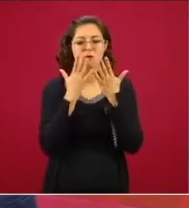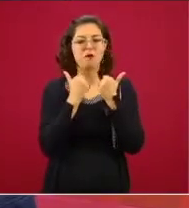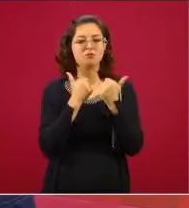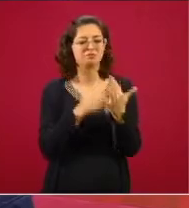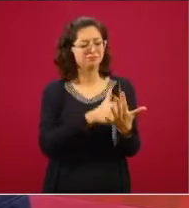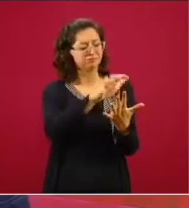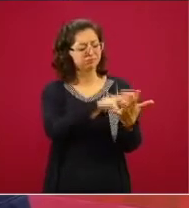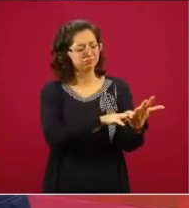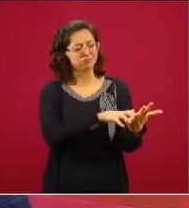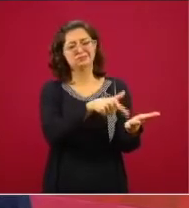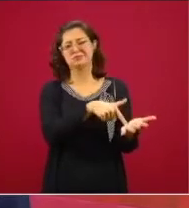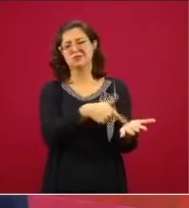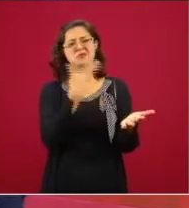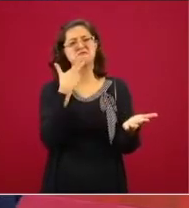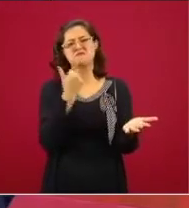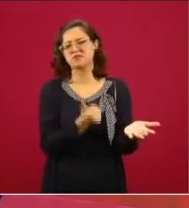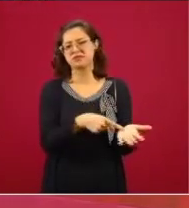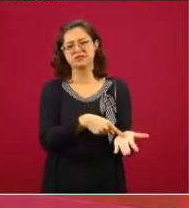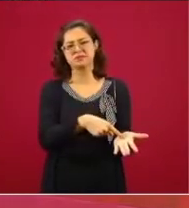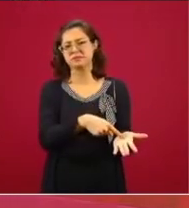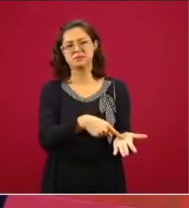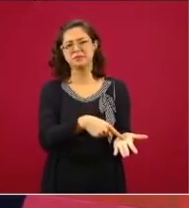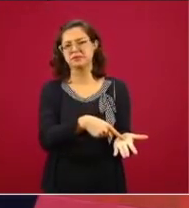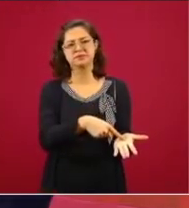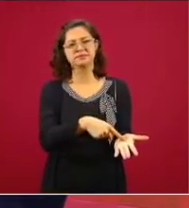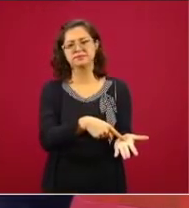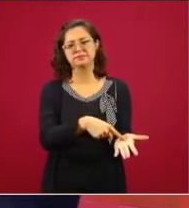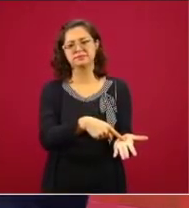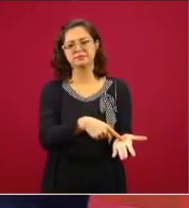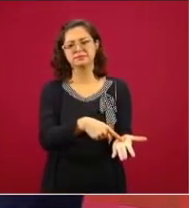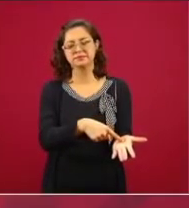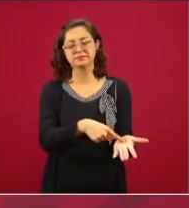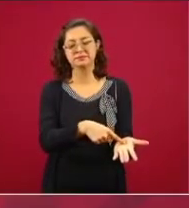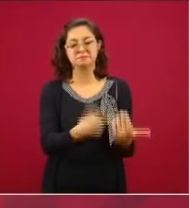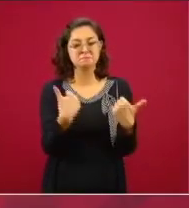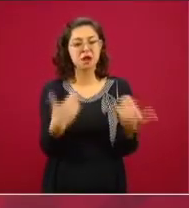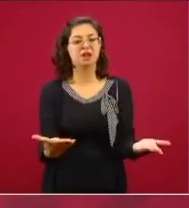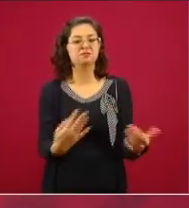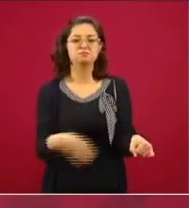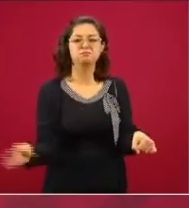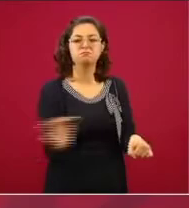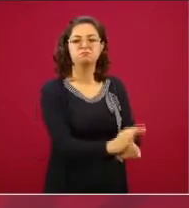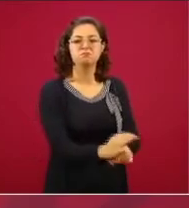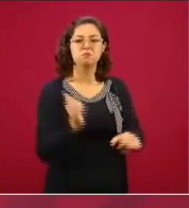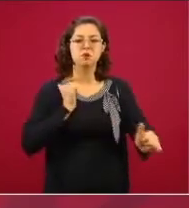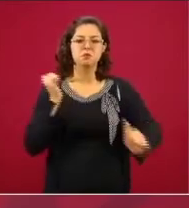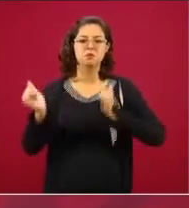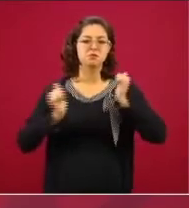muerta y era usada para sacar provecho